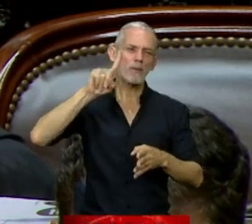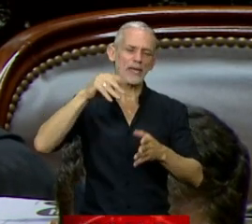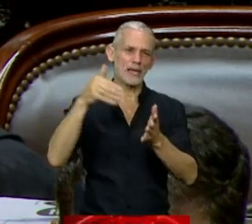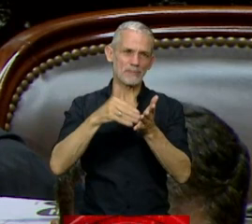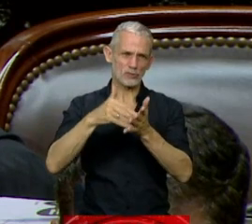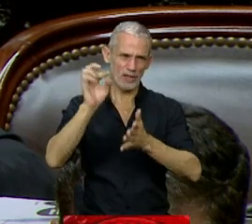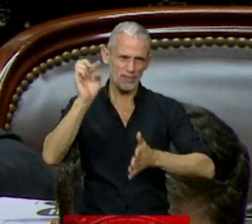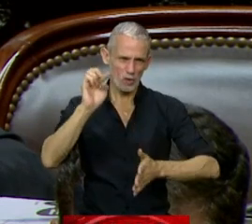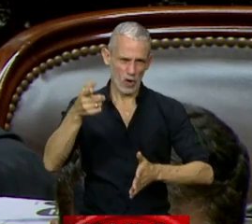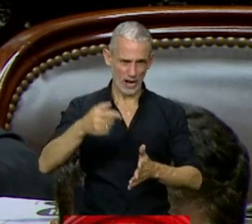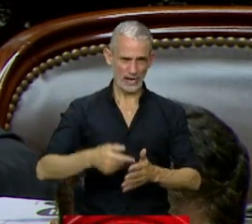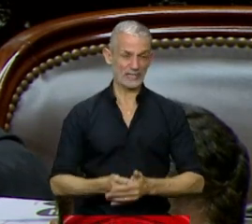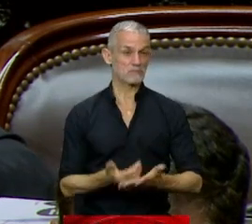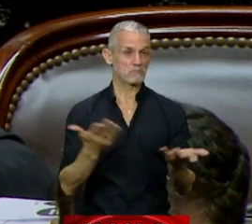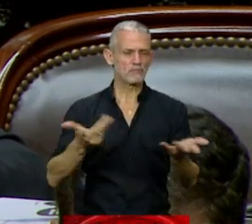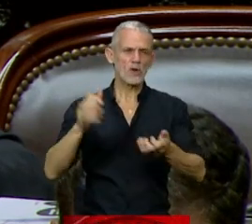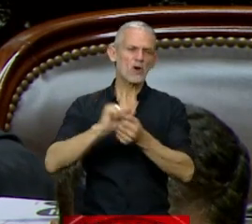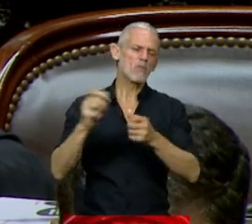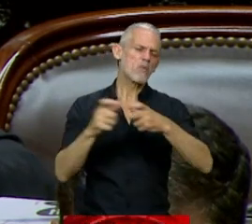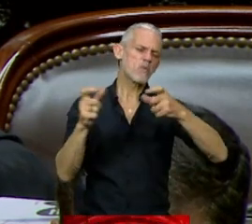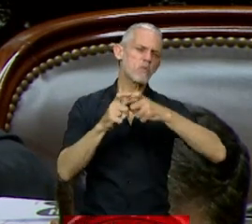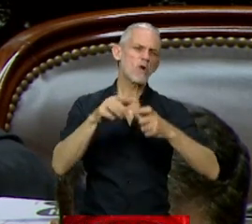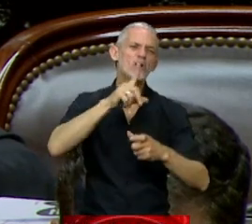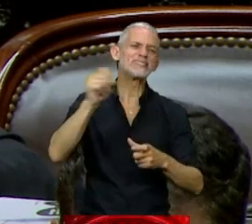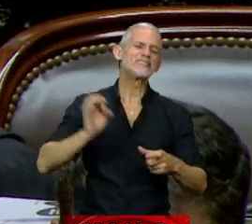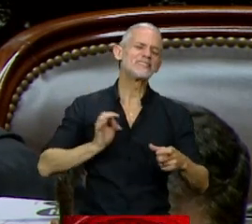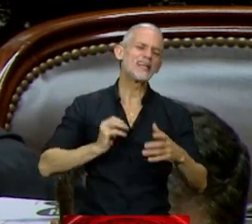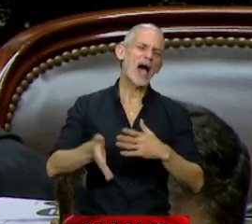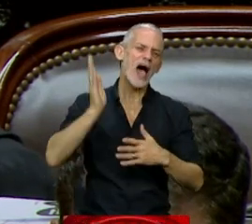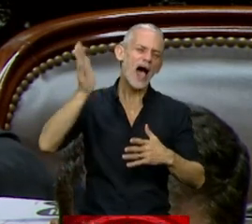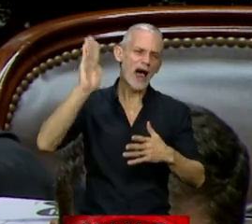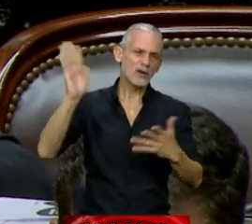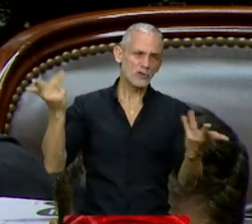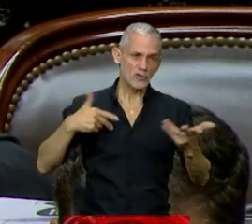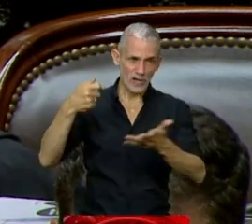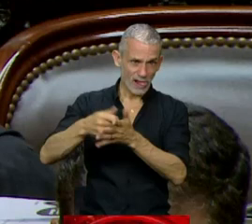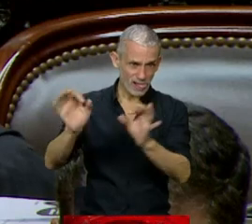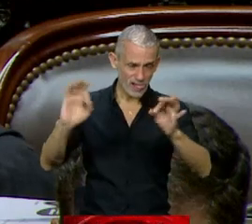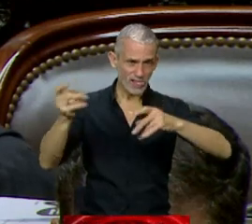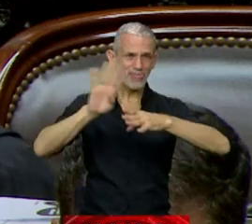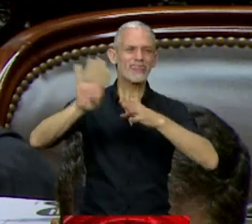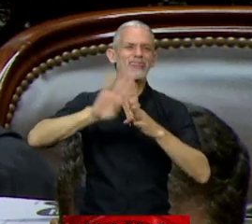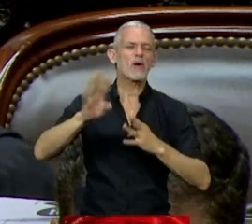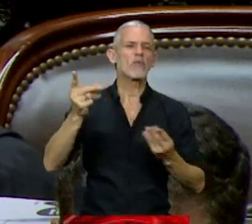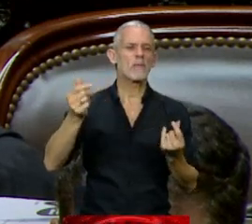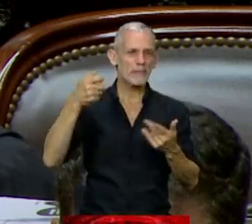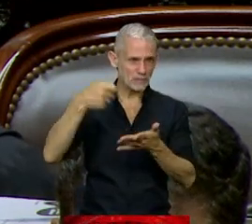de dólares, que emitieron bonos a 100 años y que defaultearon deuda en